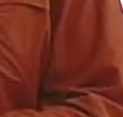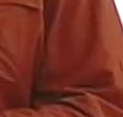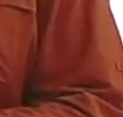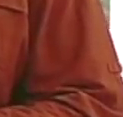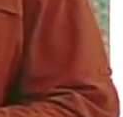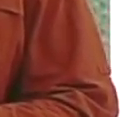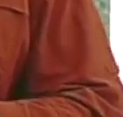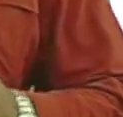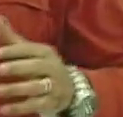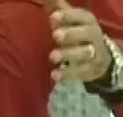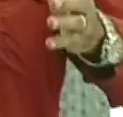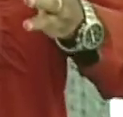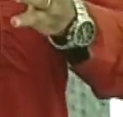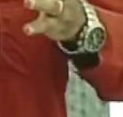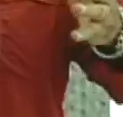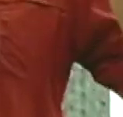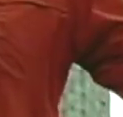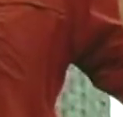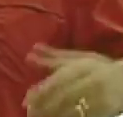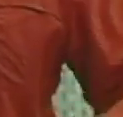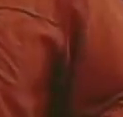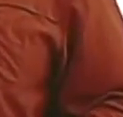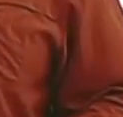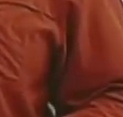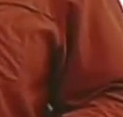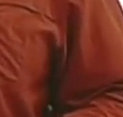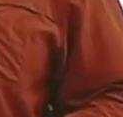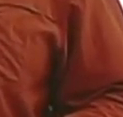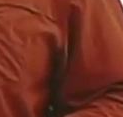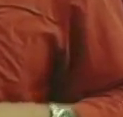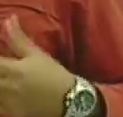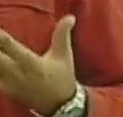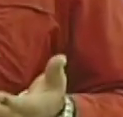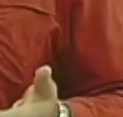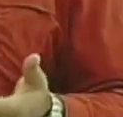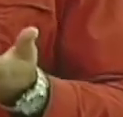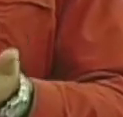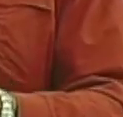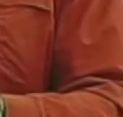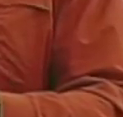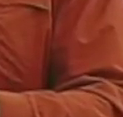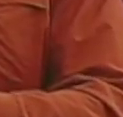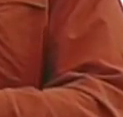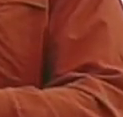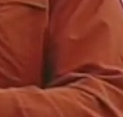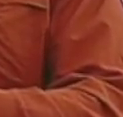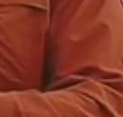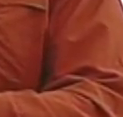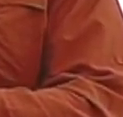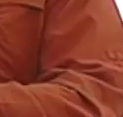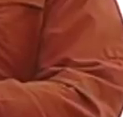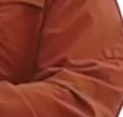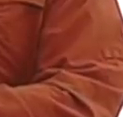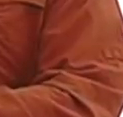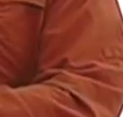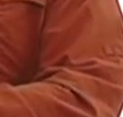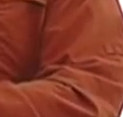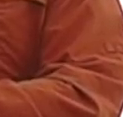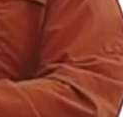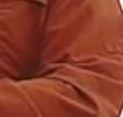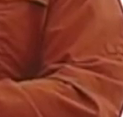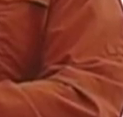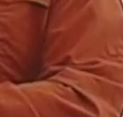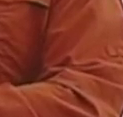pregunta porque estamos en los 15 días de la venta, la concreción de las ofertas